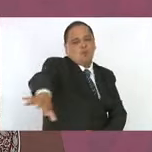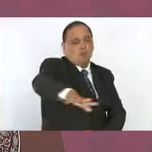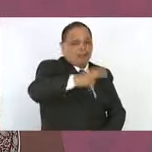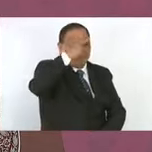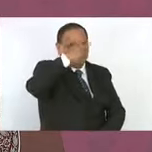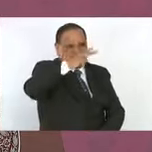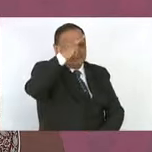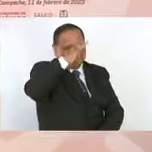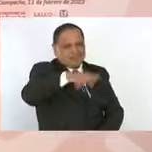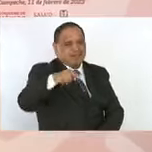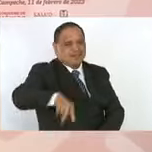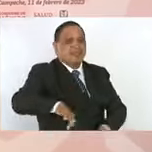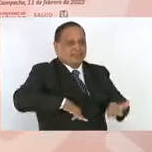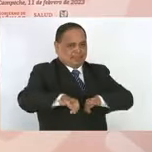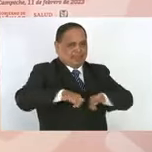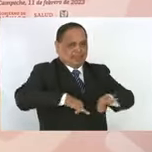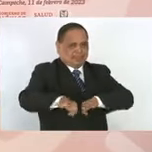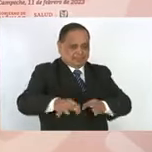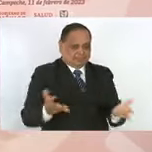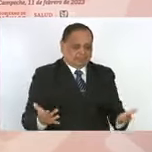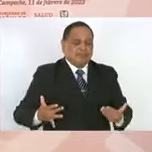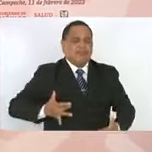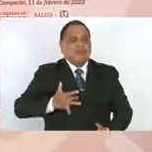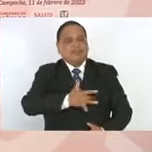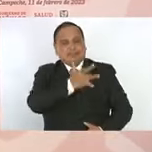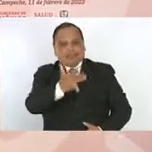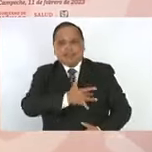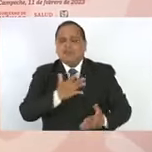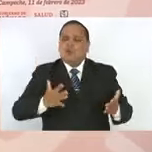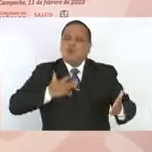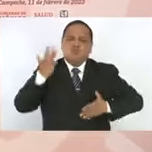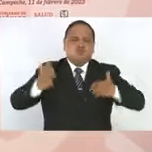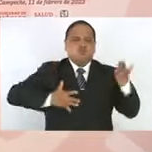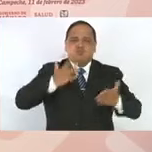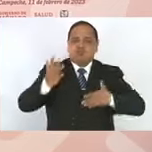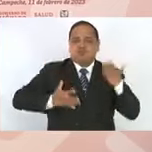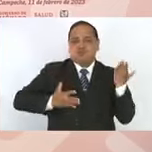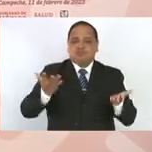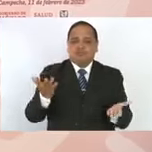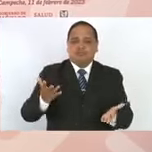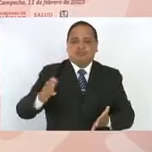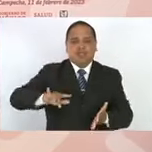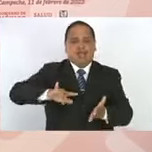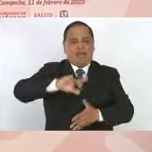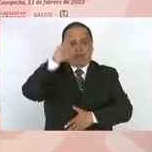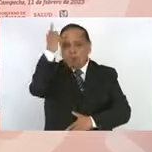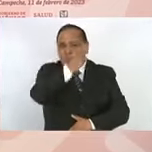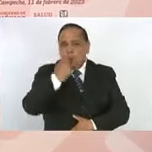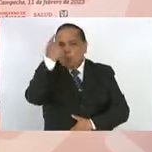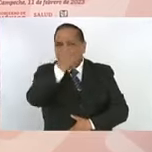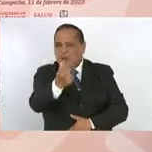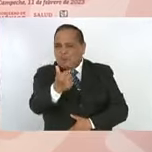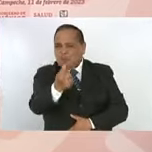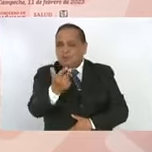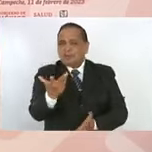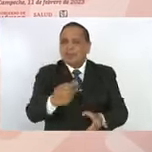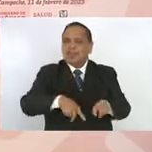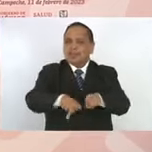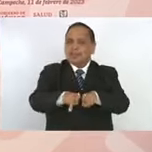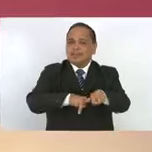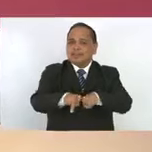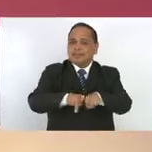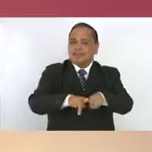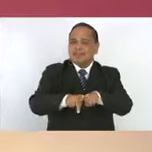república. Nos alegra y emociona visitar, aunque sea por unas horas solamente, a la hermana nación